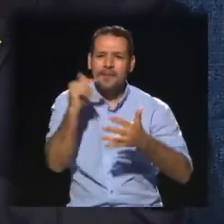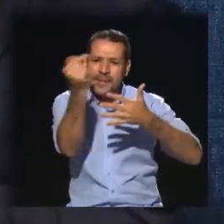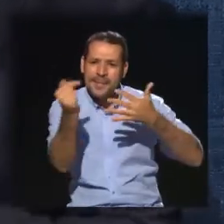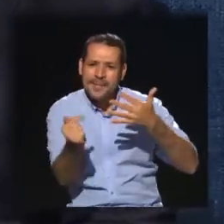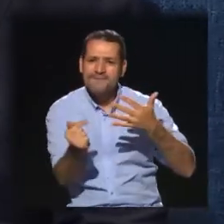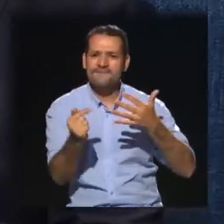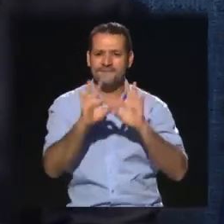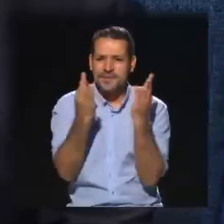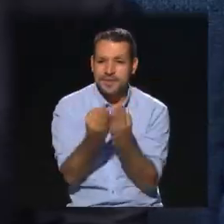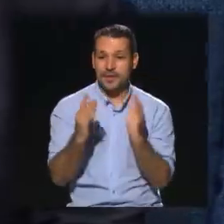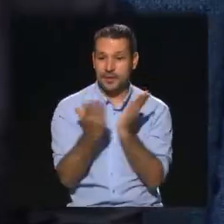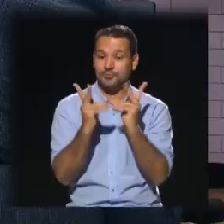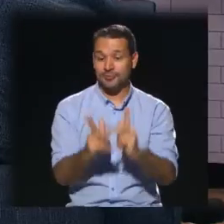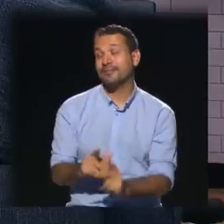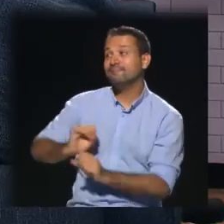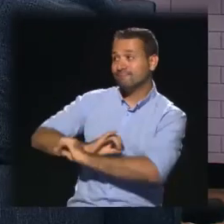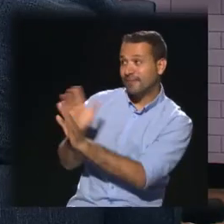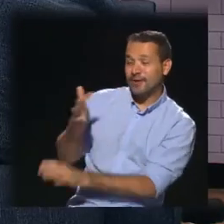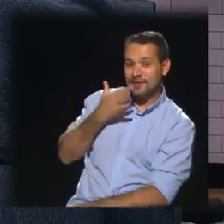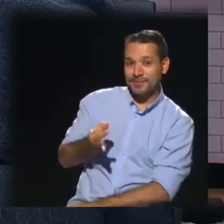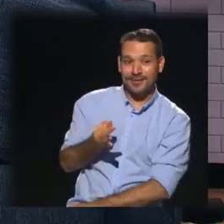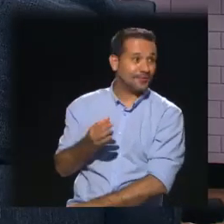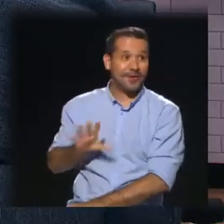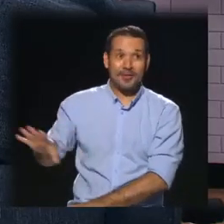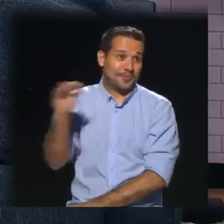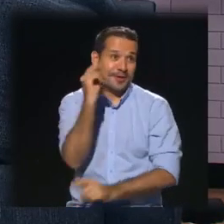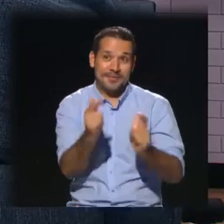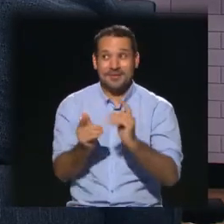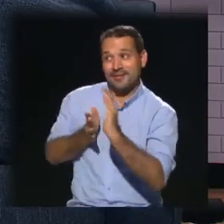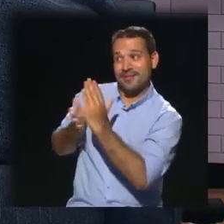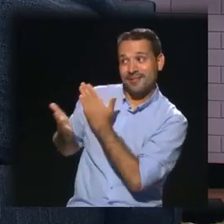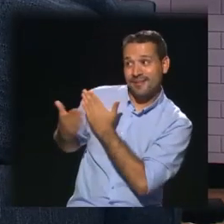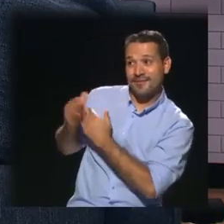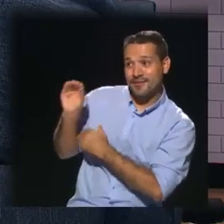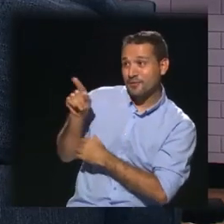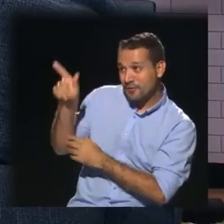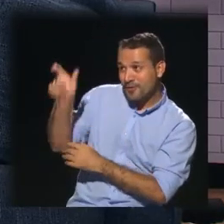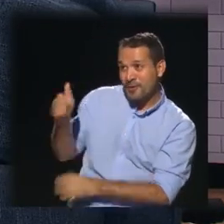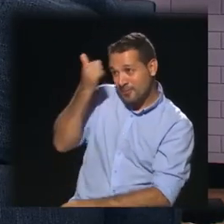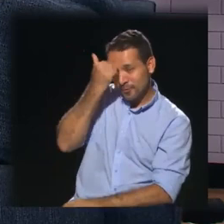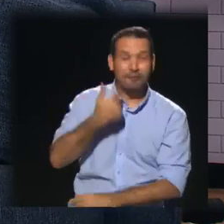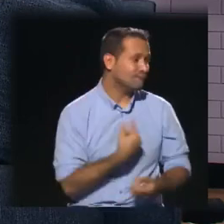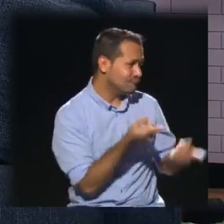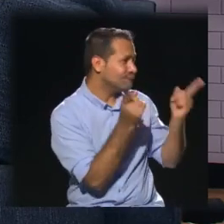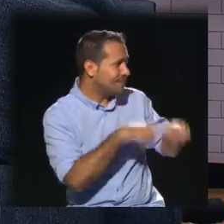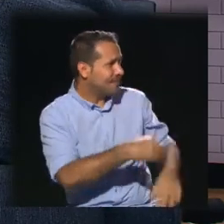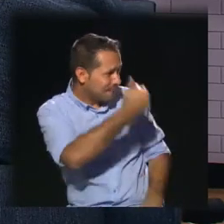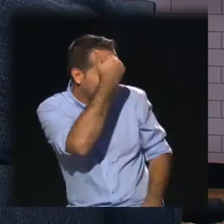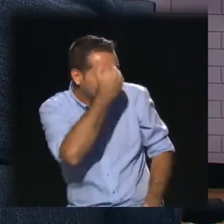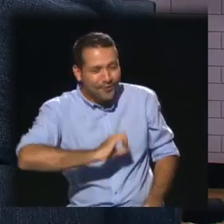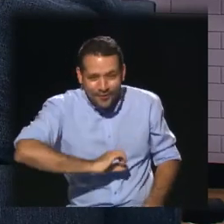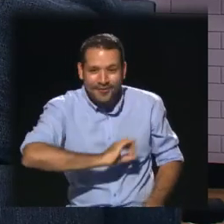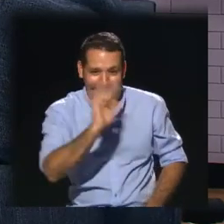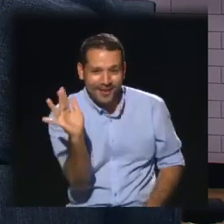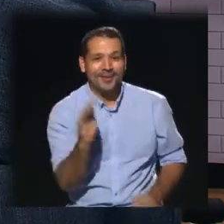reto. Así es, profe José Luis. Yo a todos les digo profe. Mi profesión es profesor. También. Yo soy, mi oficio es profesor.